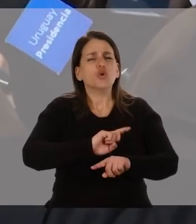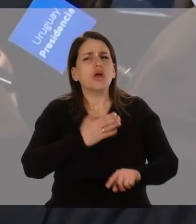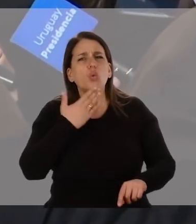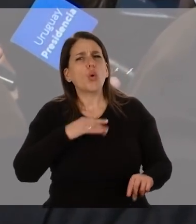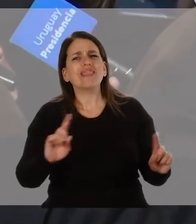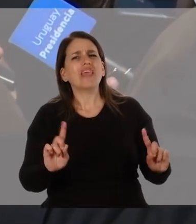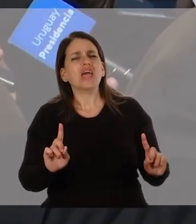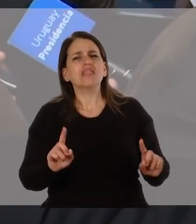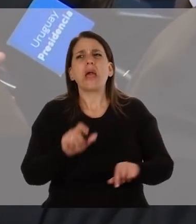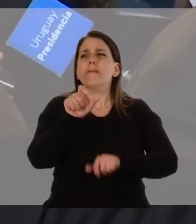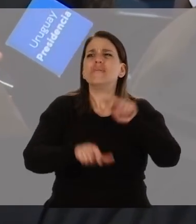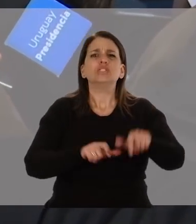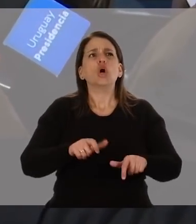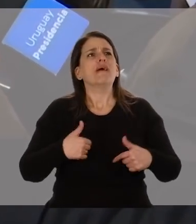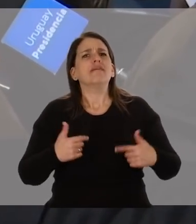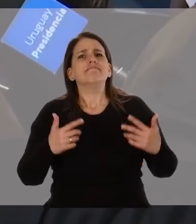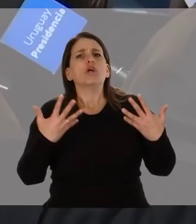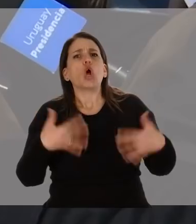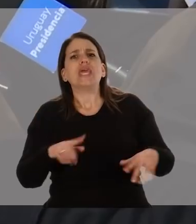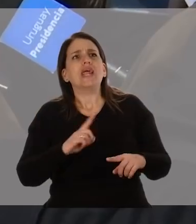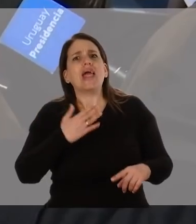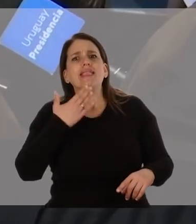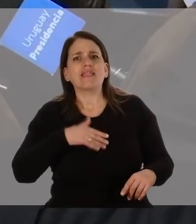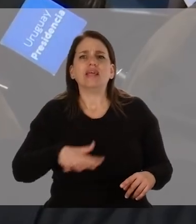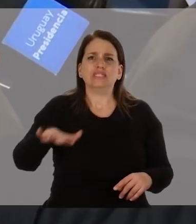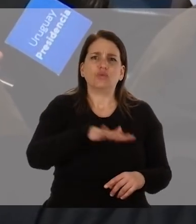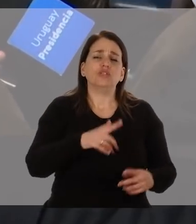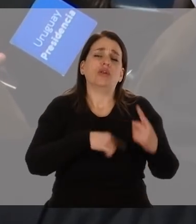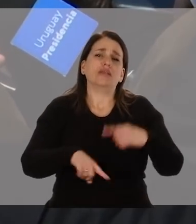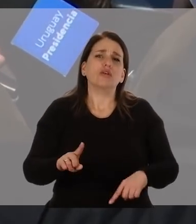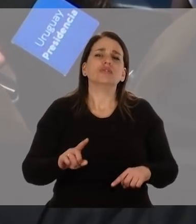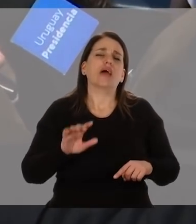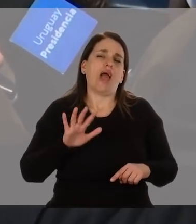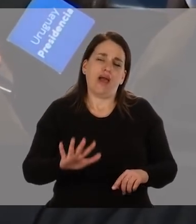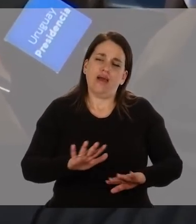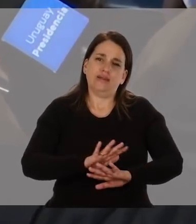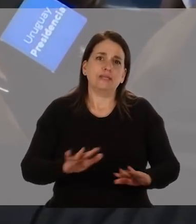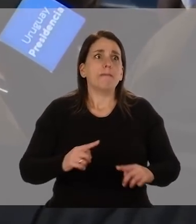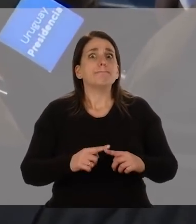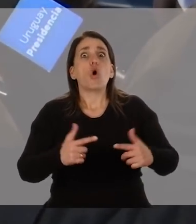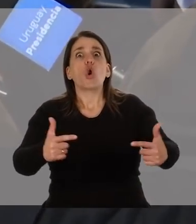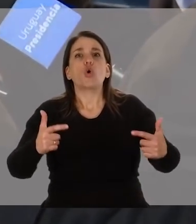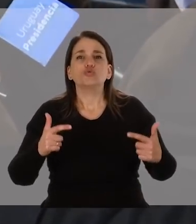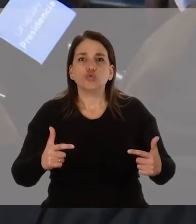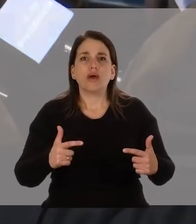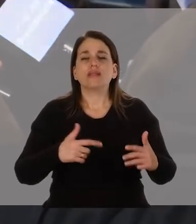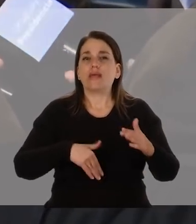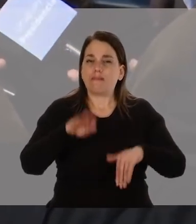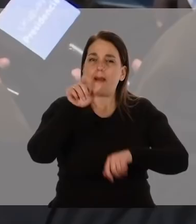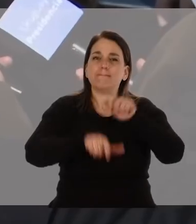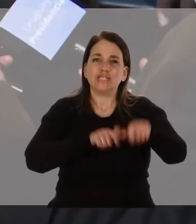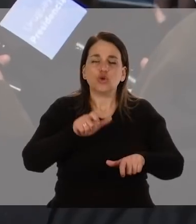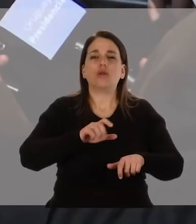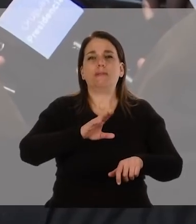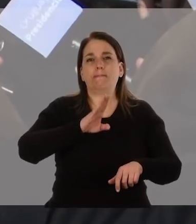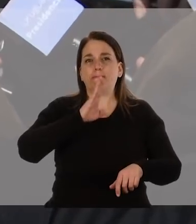Hay gente que no entiende. Hay gente que niega la redondez de la tierra todavía, así que imagínense. Por suerte, es mucho